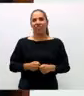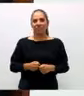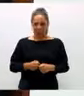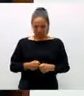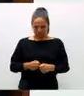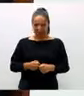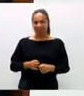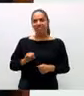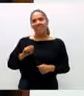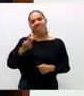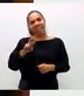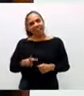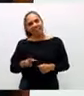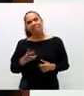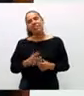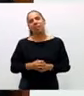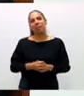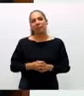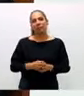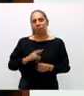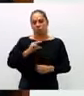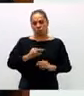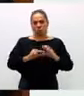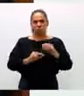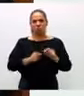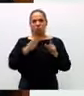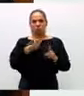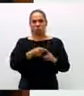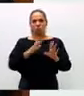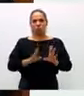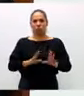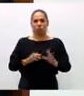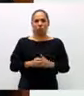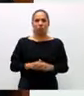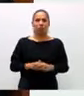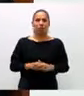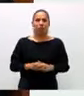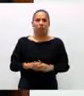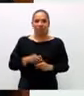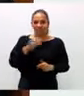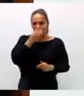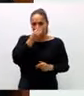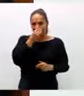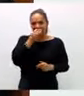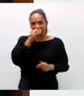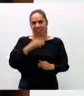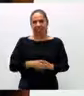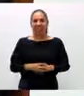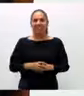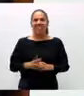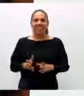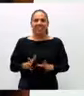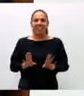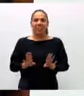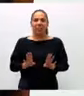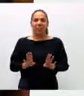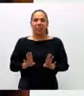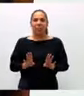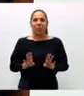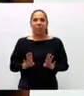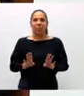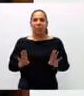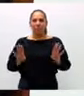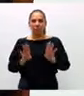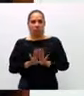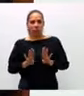Entonces, no es que haya un paso a paso rígido, sino que hay como un gran proceso por el que podemos